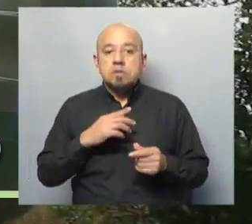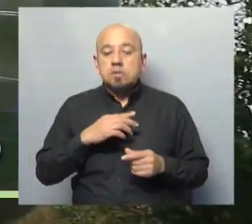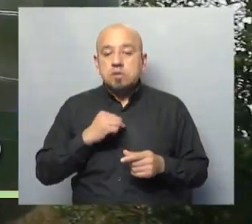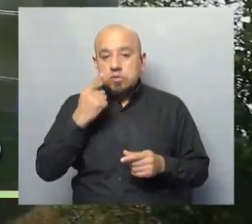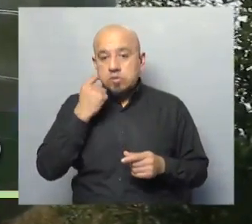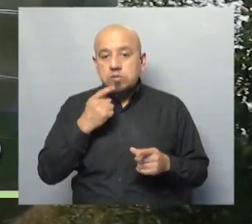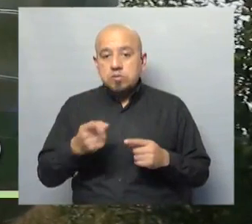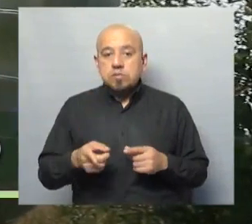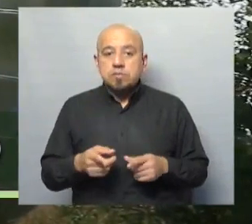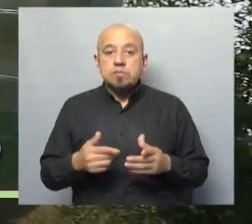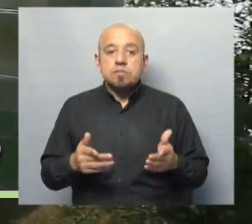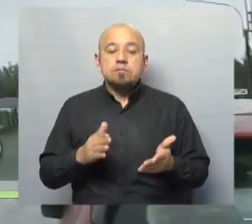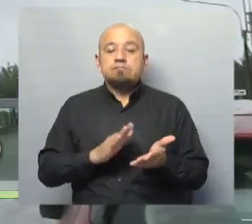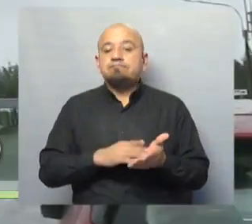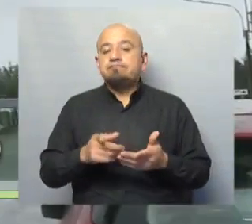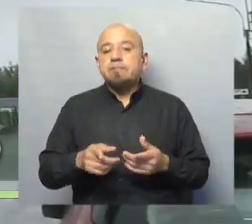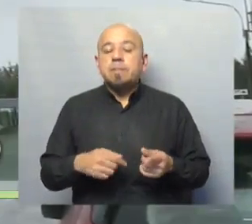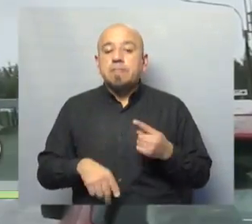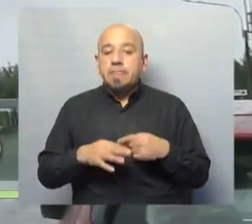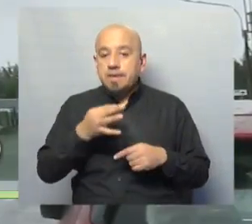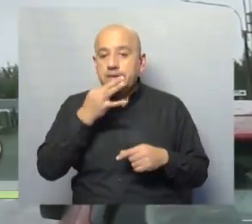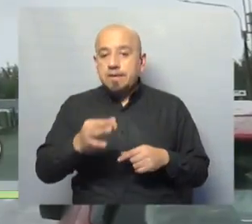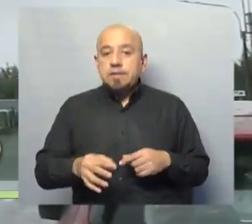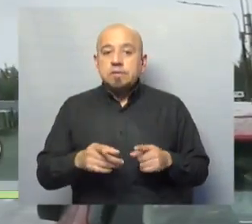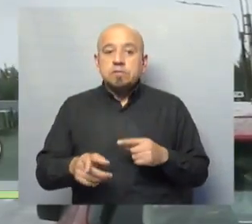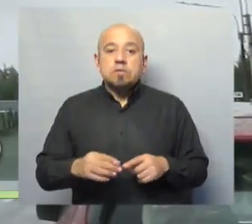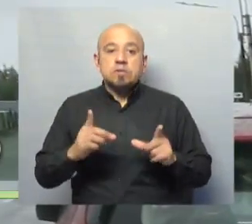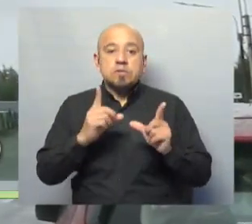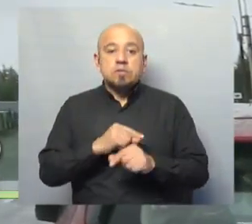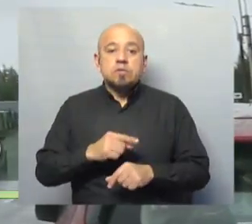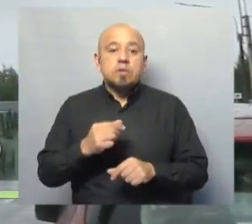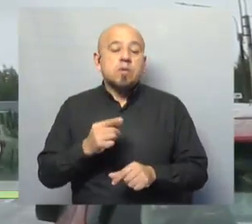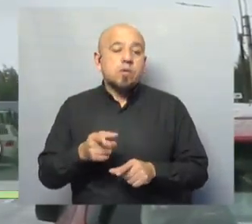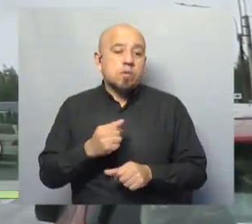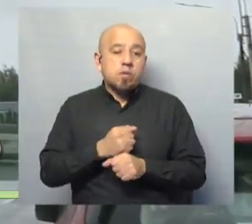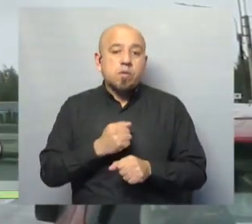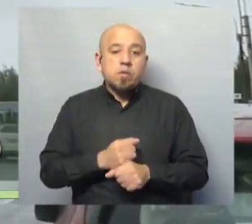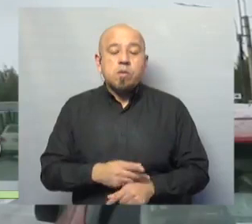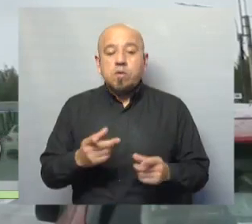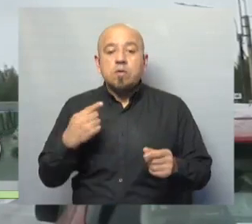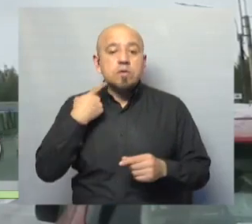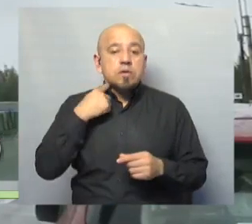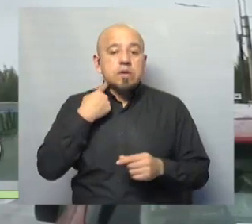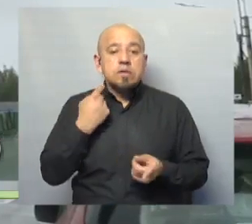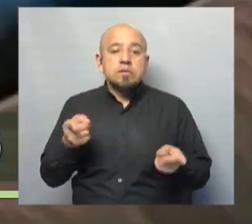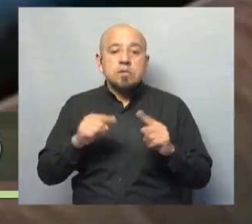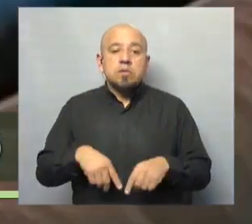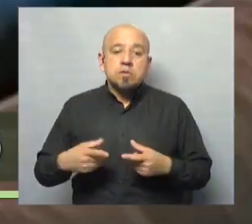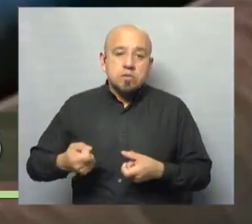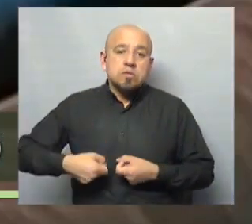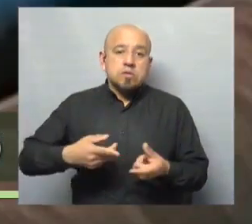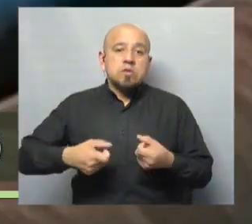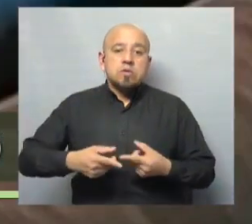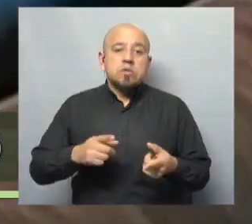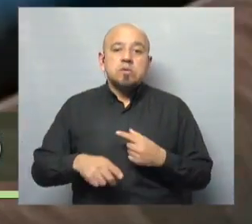deformaciones y manchas de quemaduras advirtiendo que cuando concluyan las labores de mantenimiento el bombeo de gas será restablecido hasta el